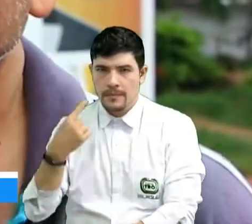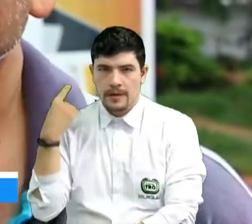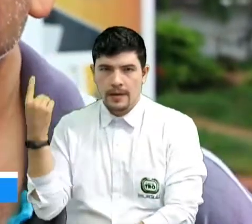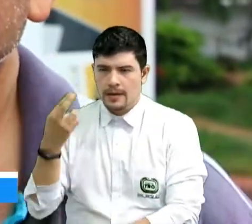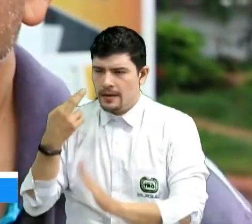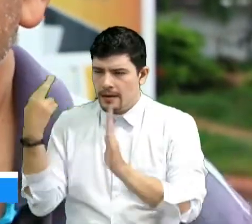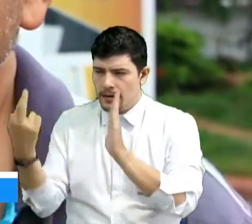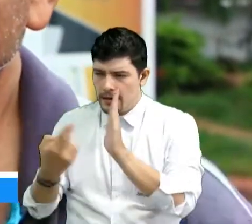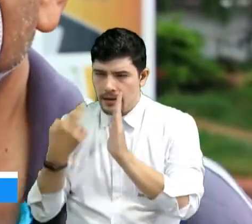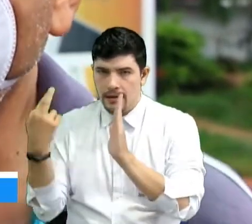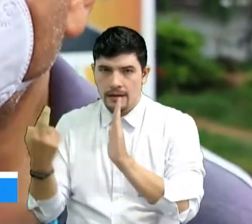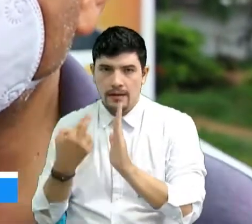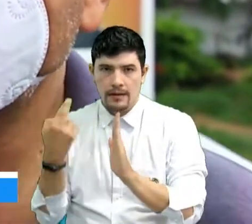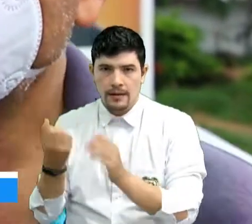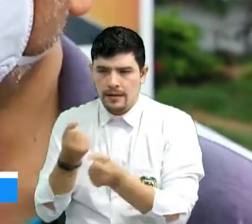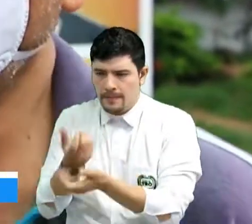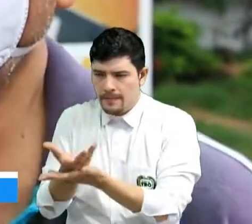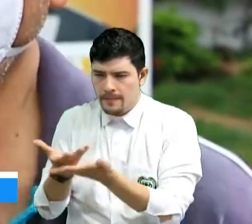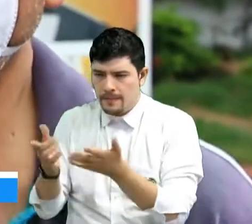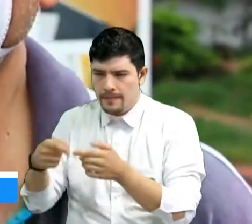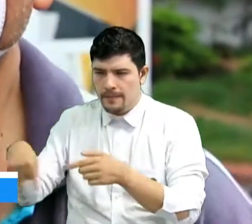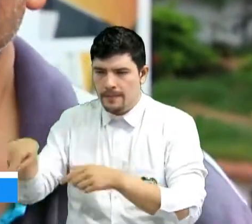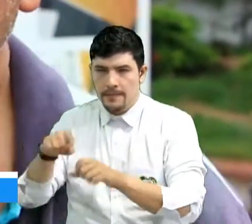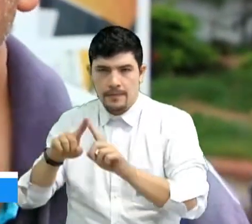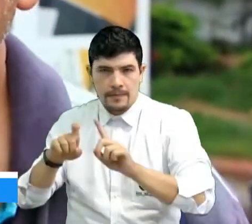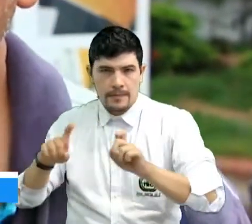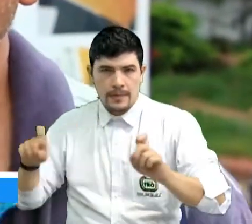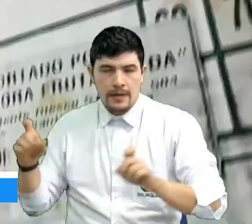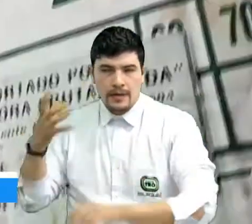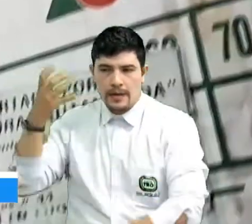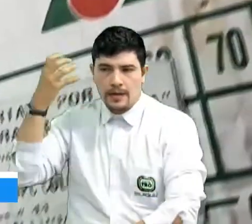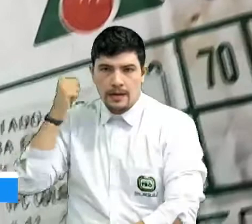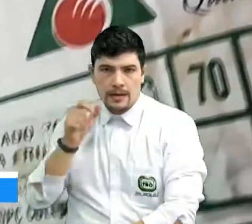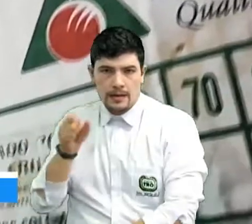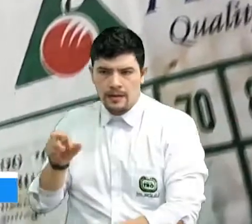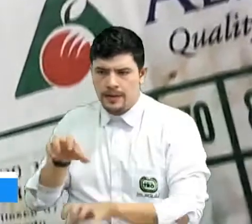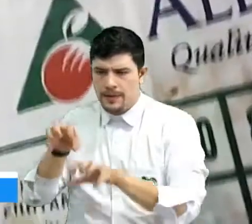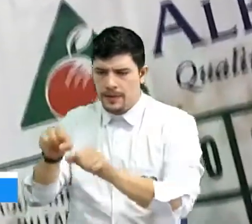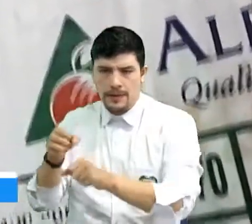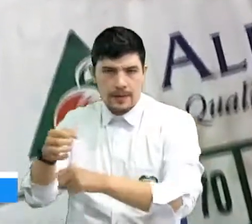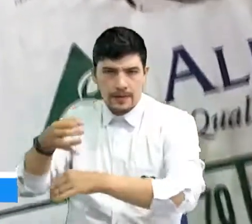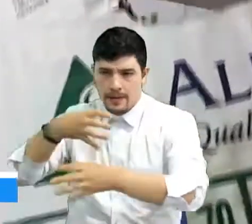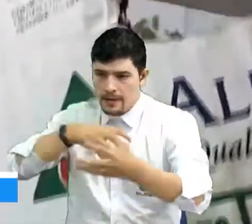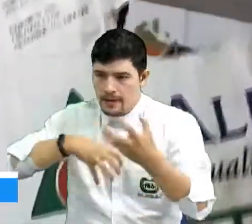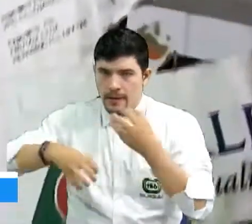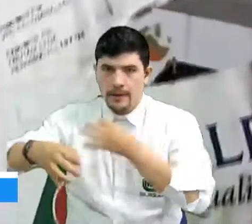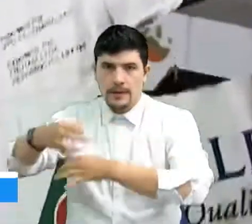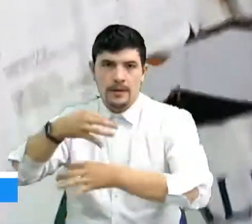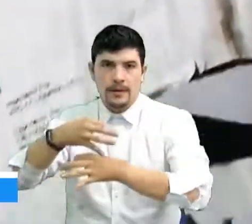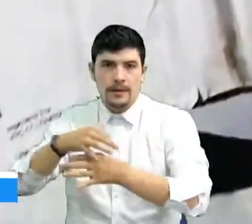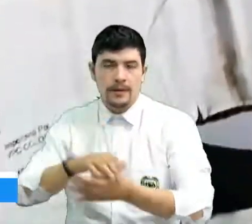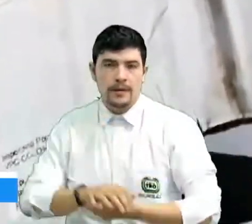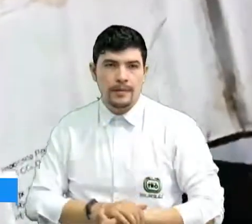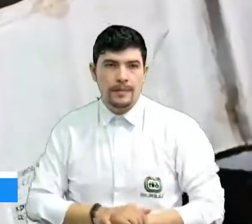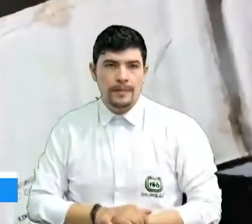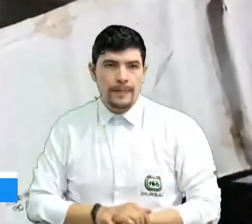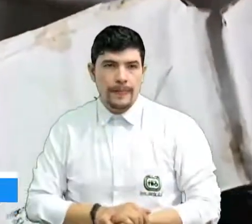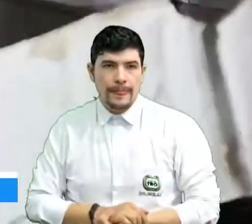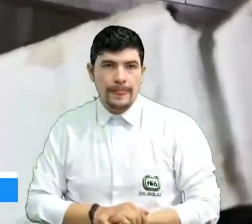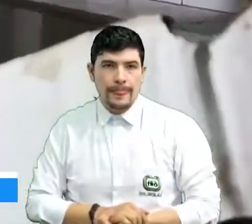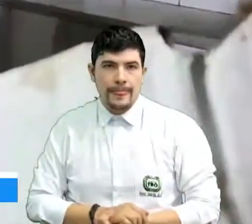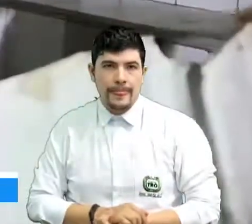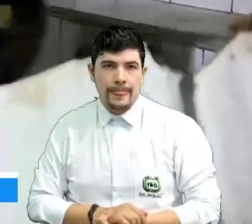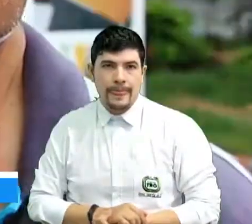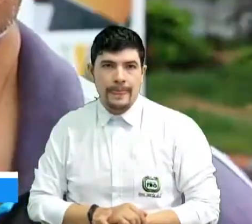en fin, sacar todos los productos, como les había dicho yo desde un principio. Nosotros sacamos los productos los más